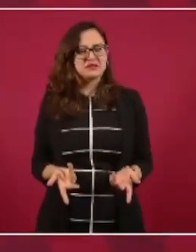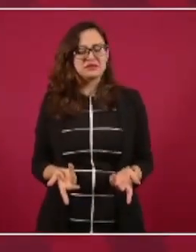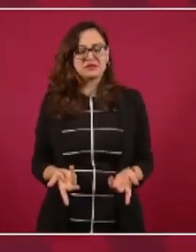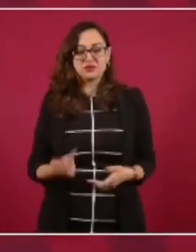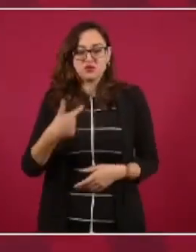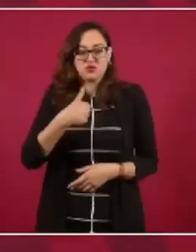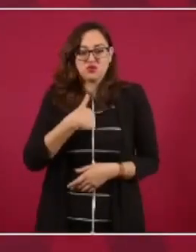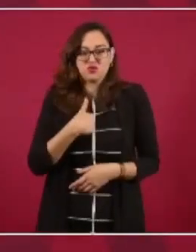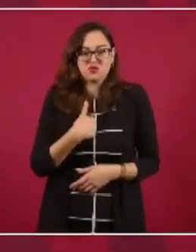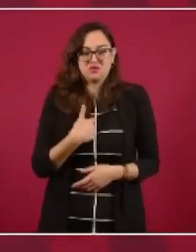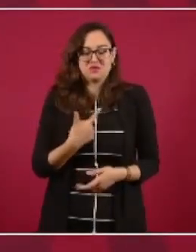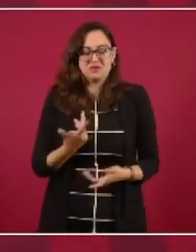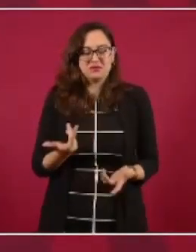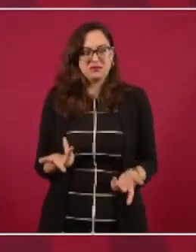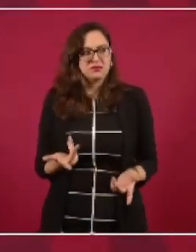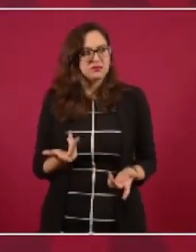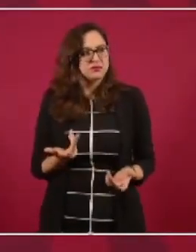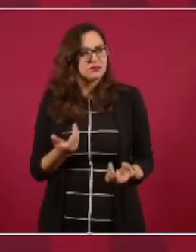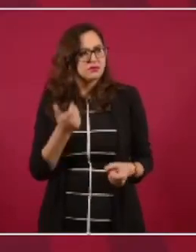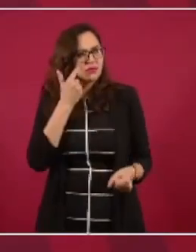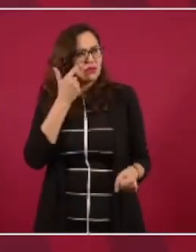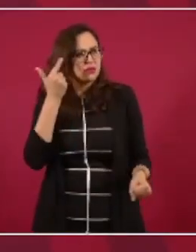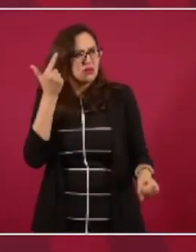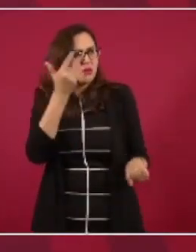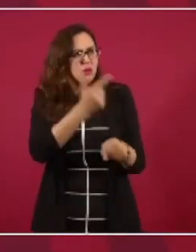y saqué en ese entonces